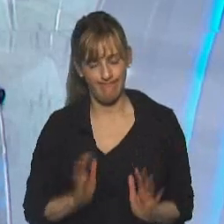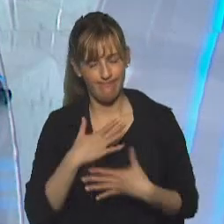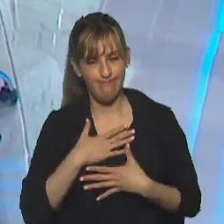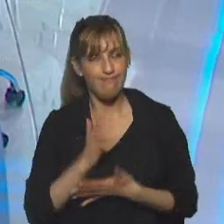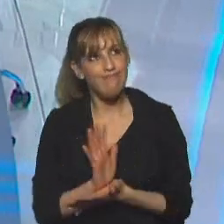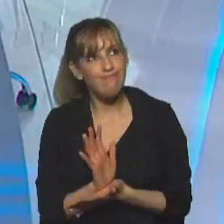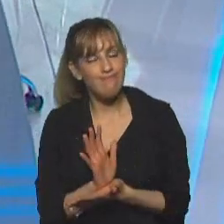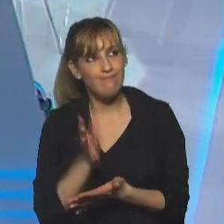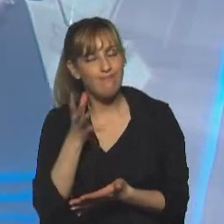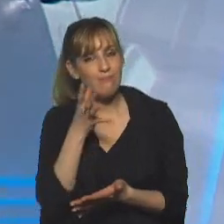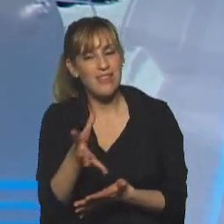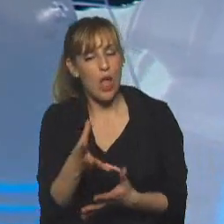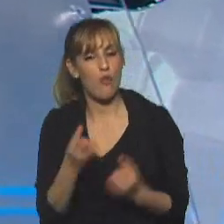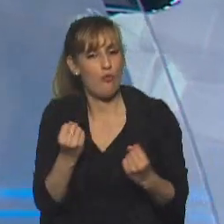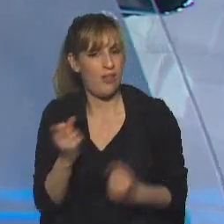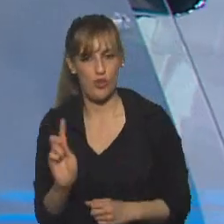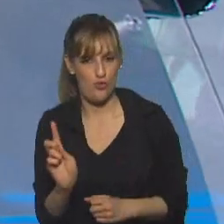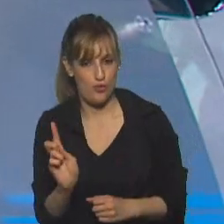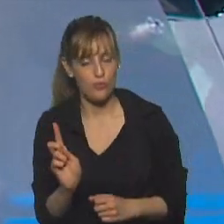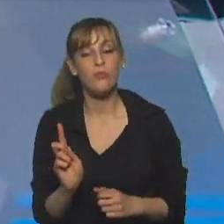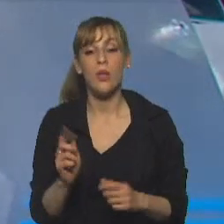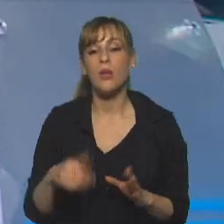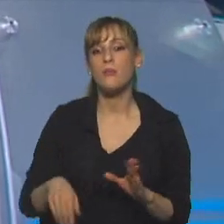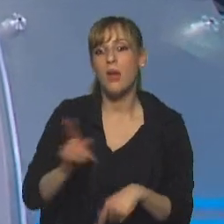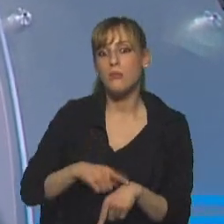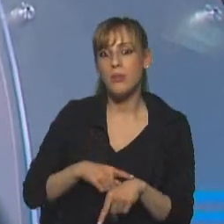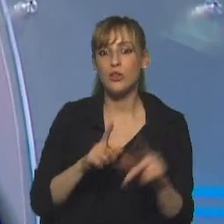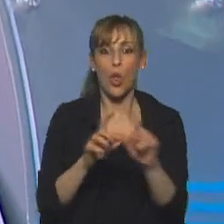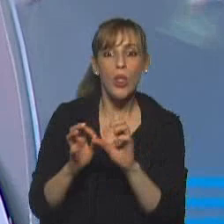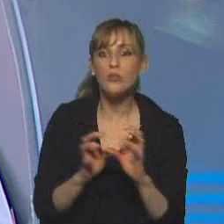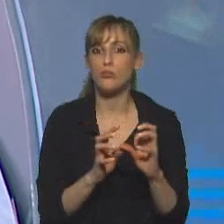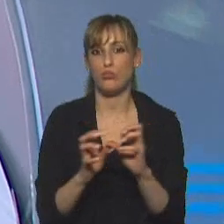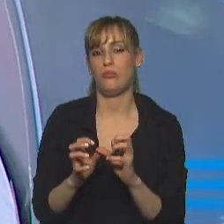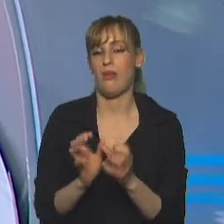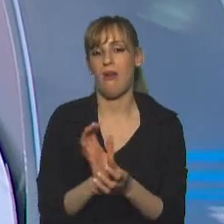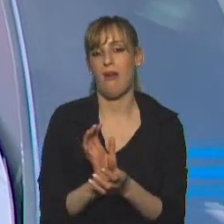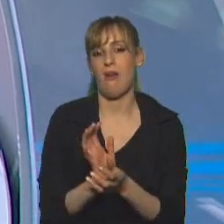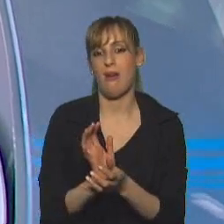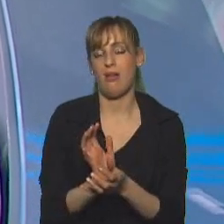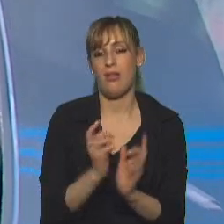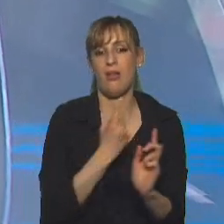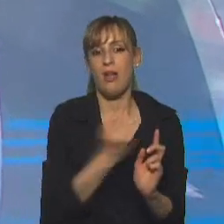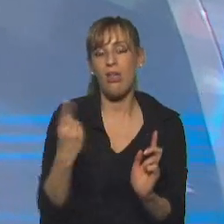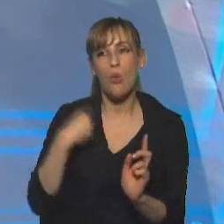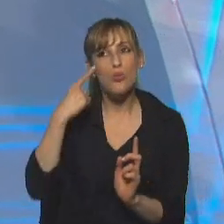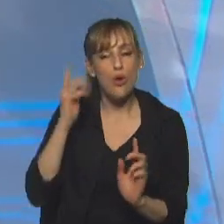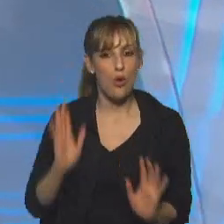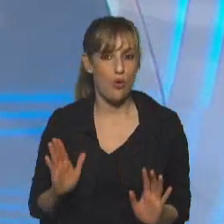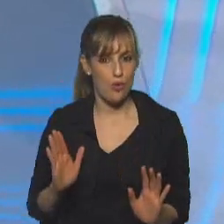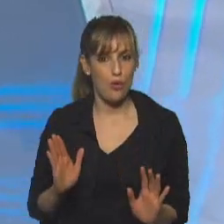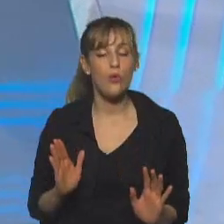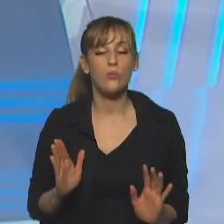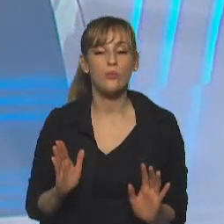histórica ahí, sobre todo en esta disputa del sentido común. Y yo creo que es posible. De hecho, en la